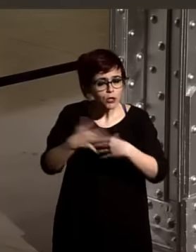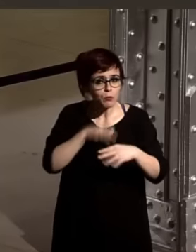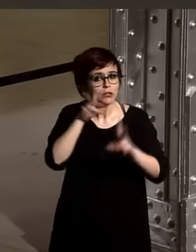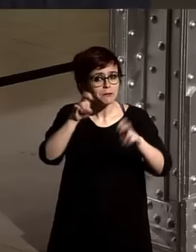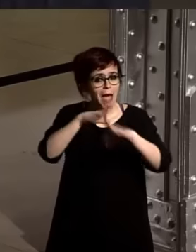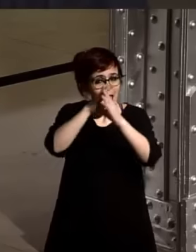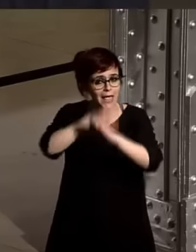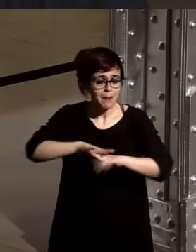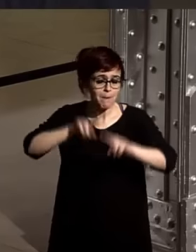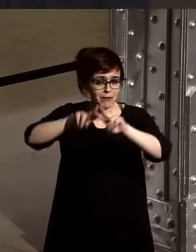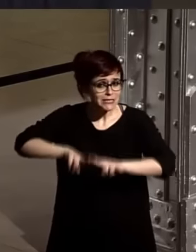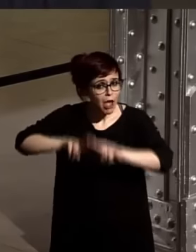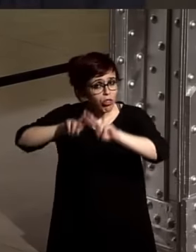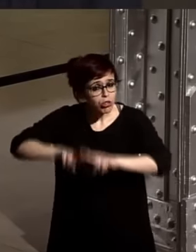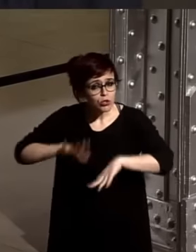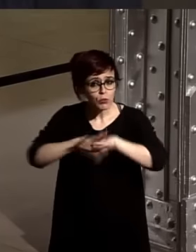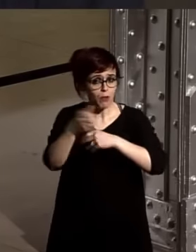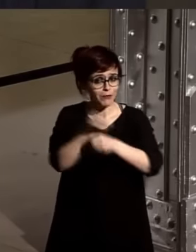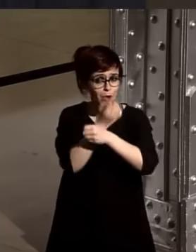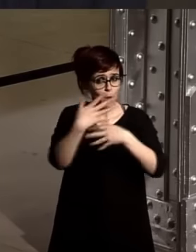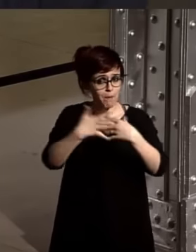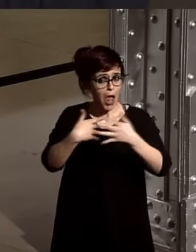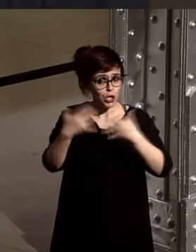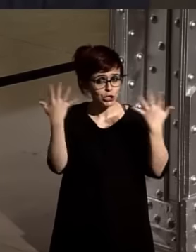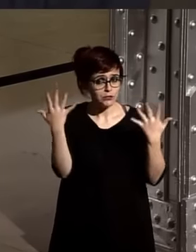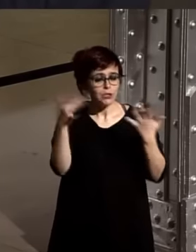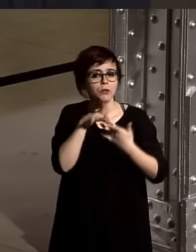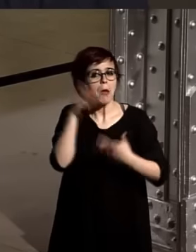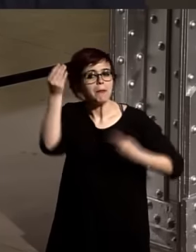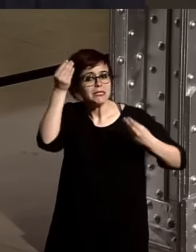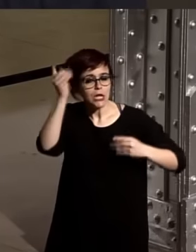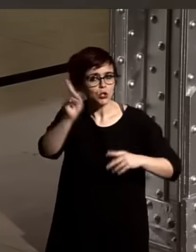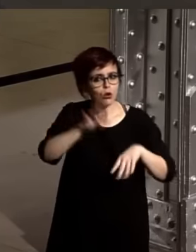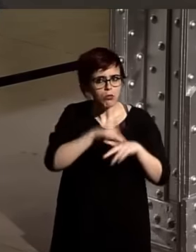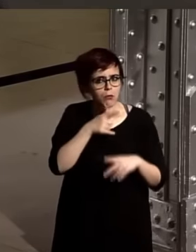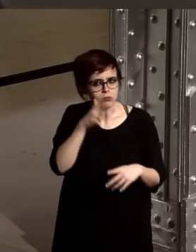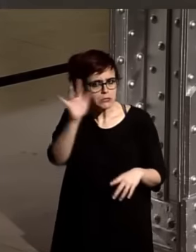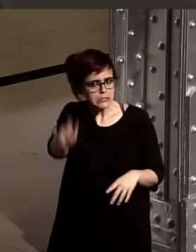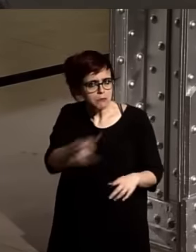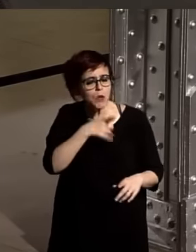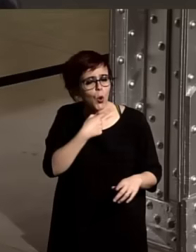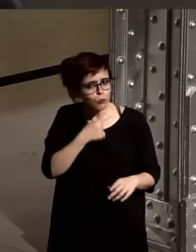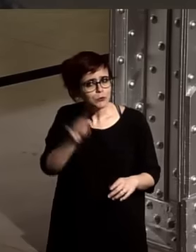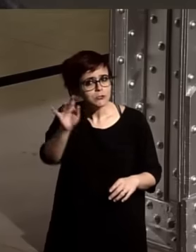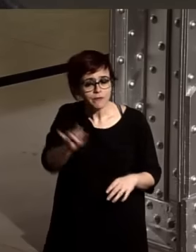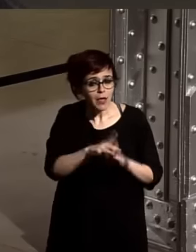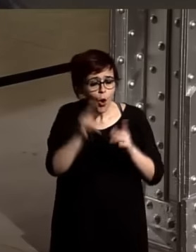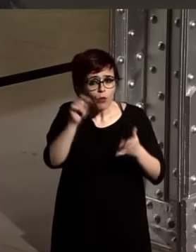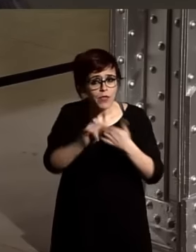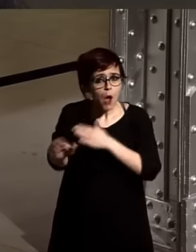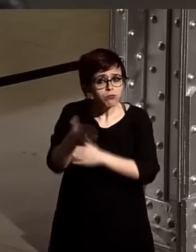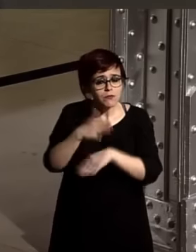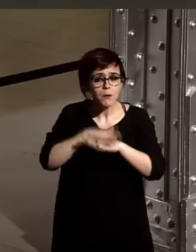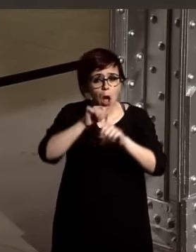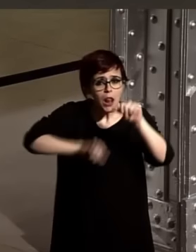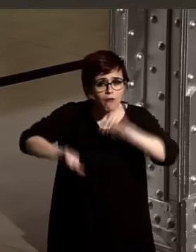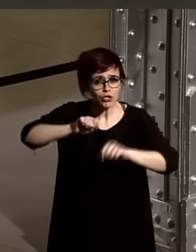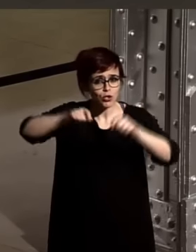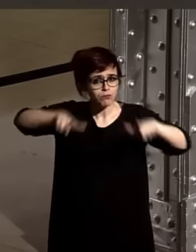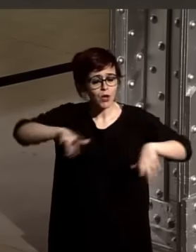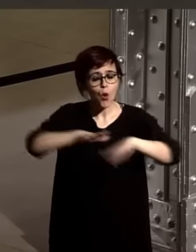trabajo que tú tienes que que trabajar con las manos No solo pensar y dije pues sí también me me gusta y ese mismo día me ofreciera su latorio me dio unos